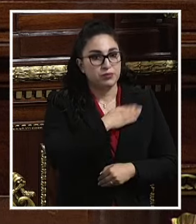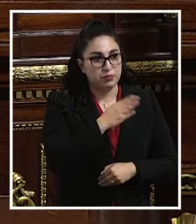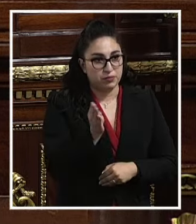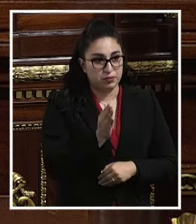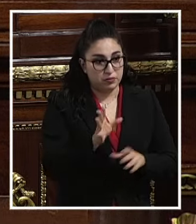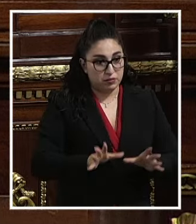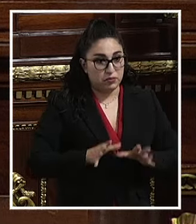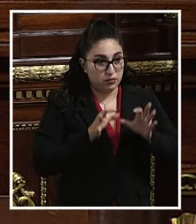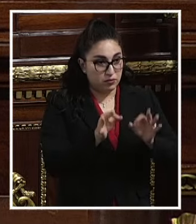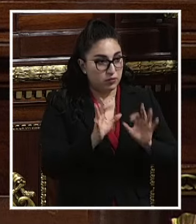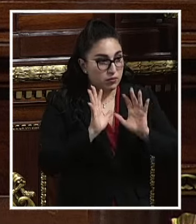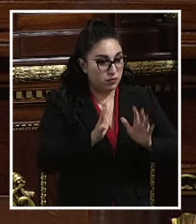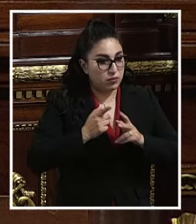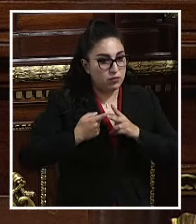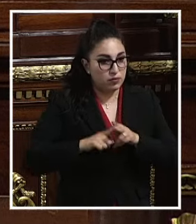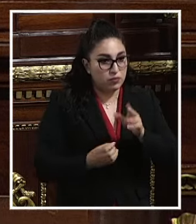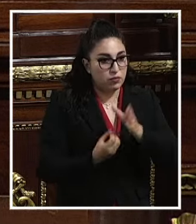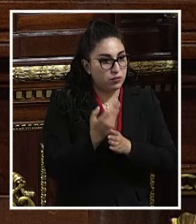Legislatura.